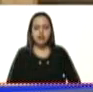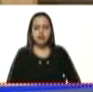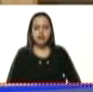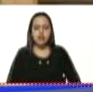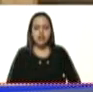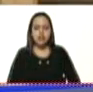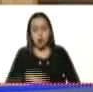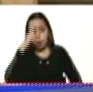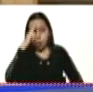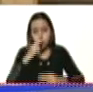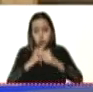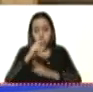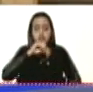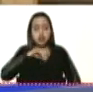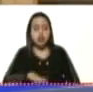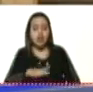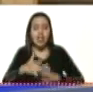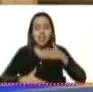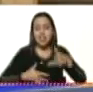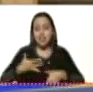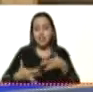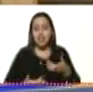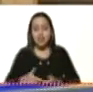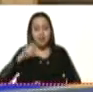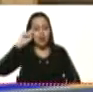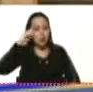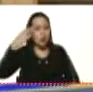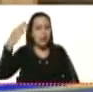es un acto de reivindicación de la memoria,